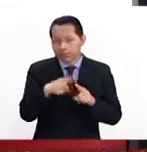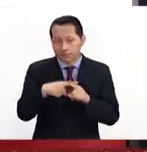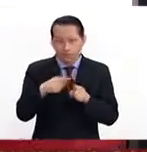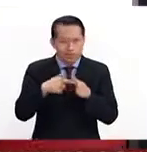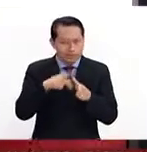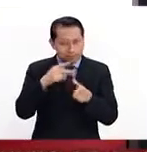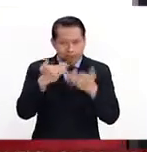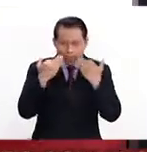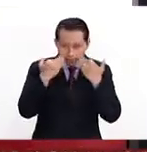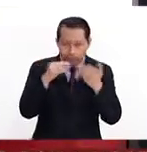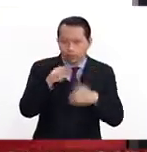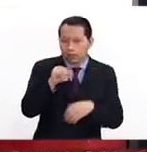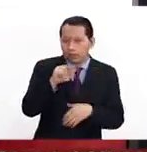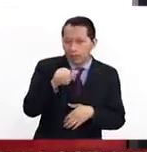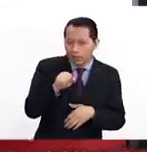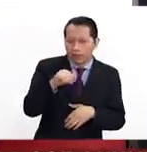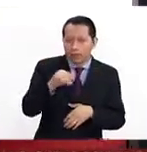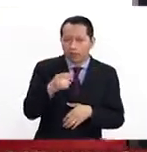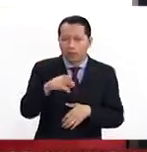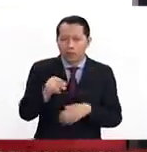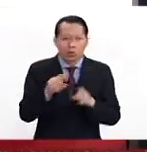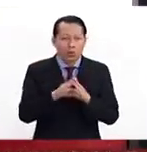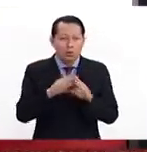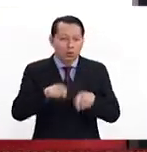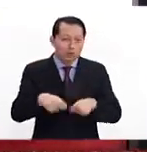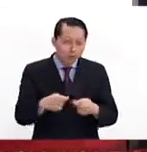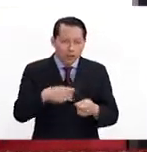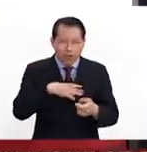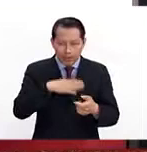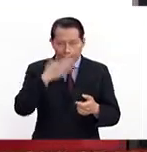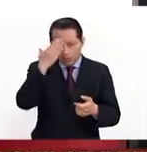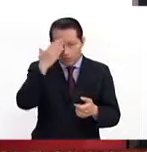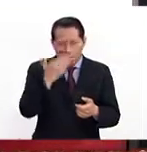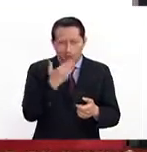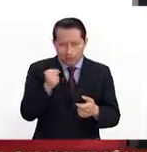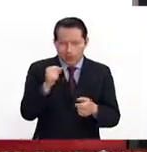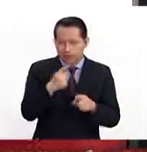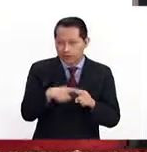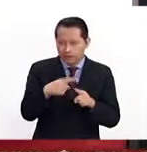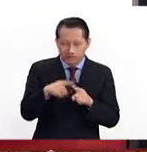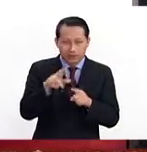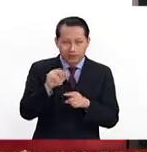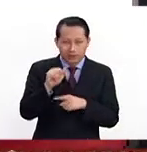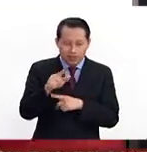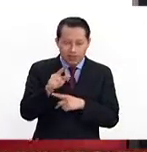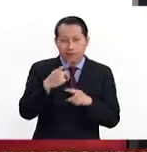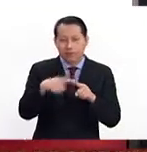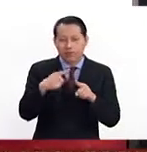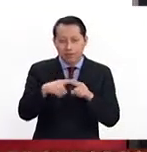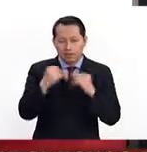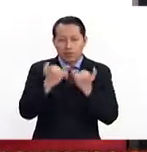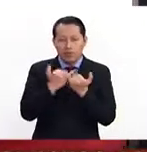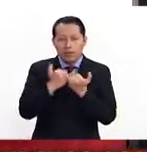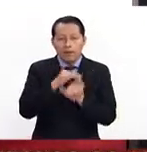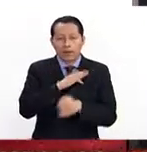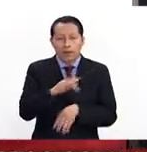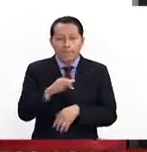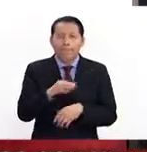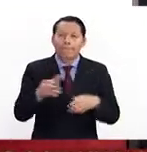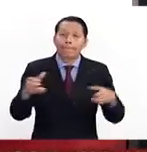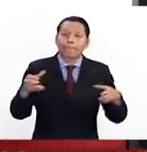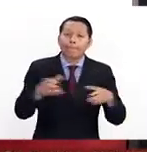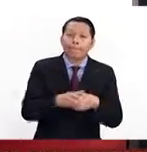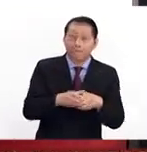viendo con Nicolás Maduro. Se les ha dado competencias civiles, claro. y en estos casos pues lo que la oposición y en general el